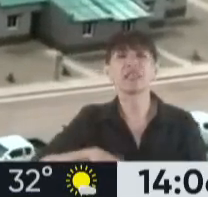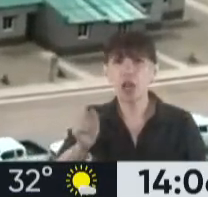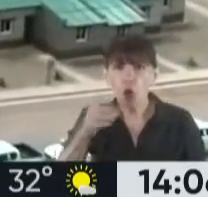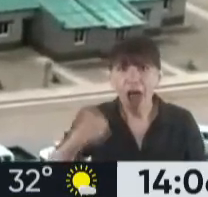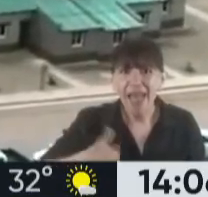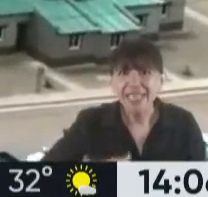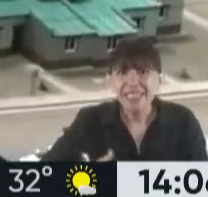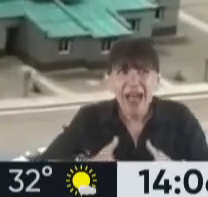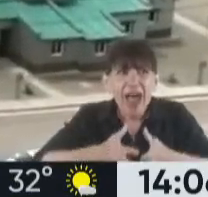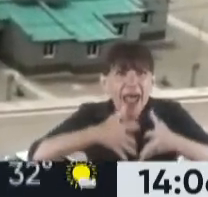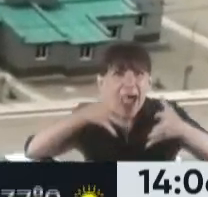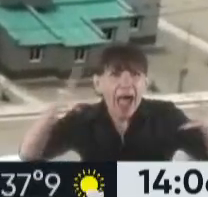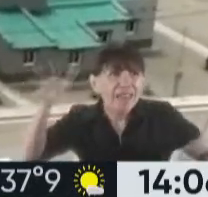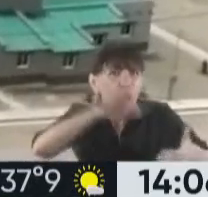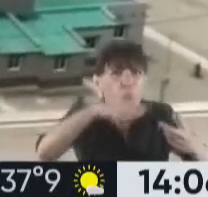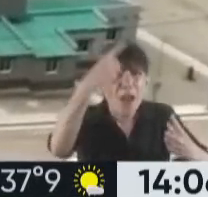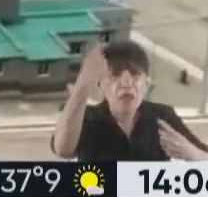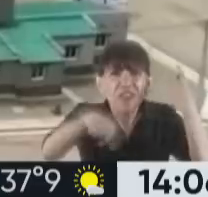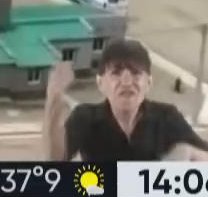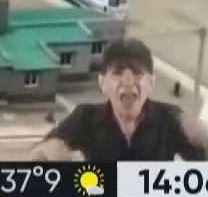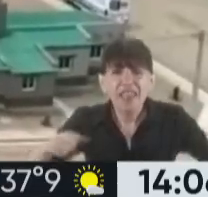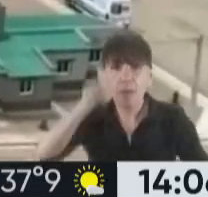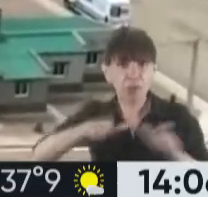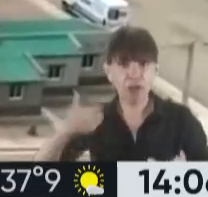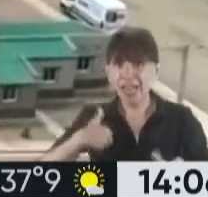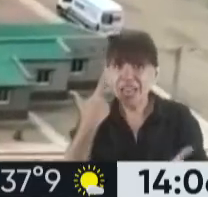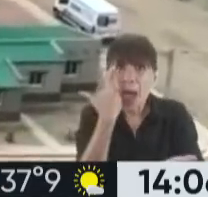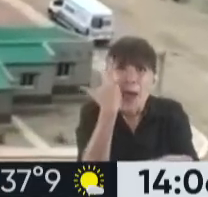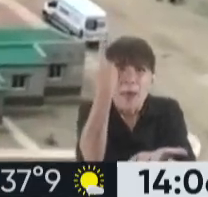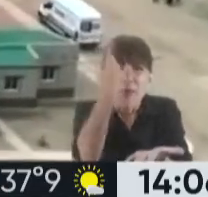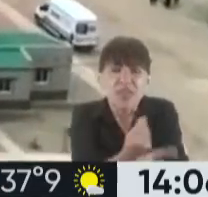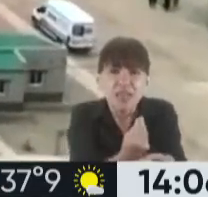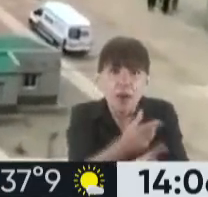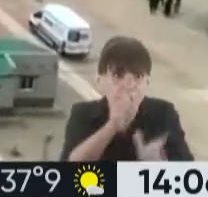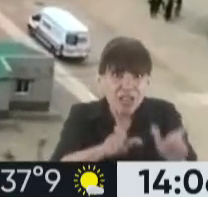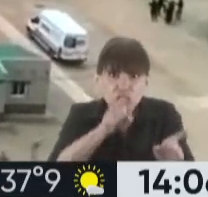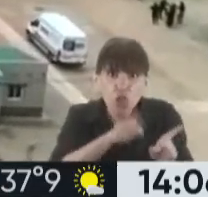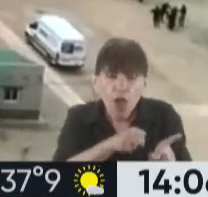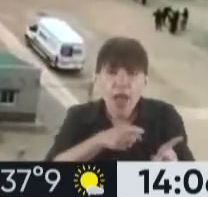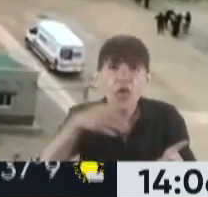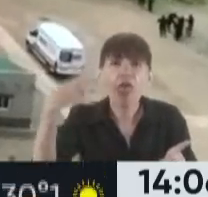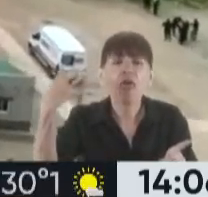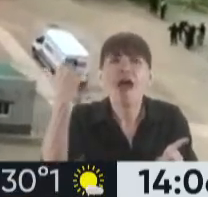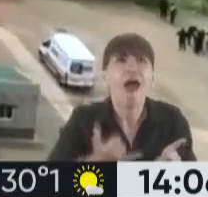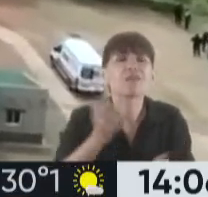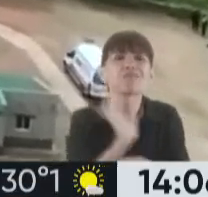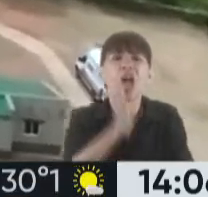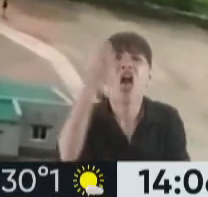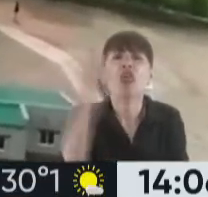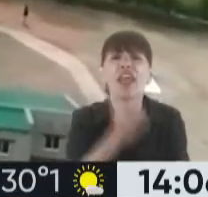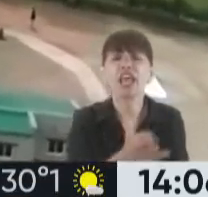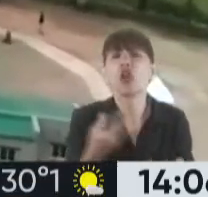de este lugar donde argentinos y argentinas viven y tienen derecho a vivir bien, a vivir